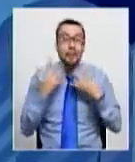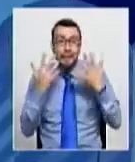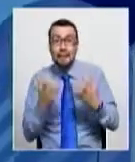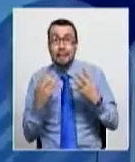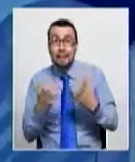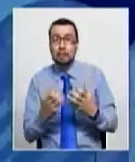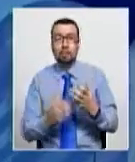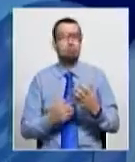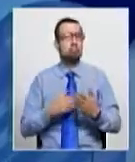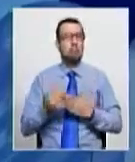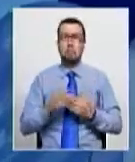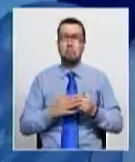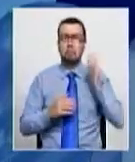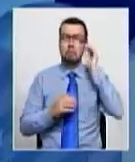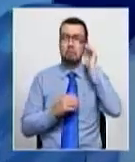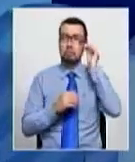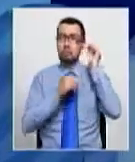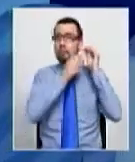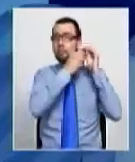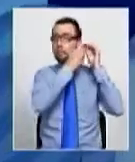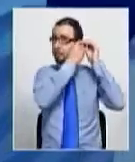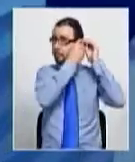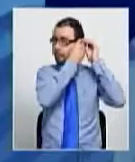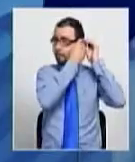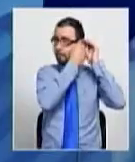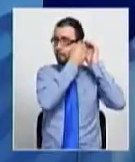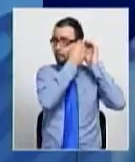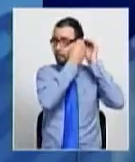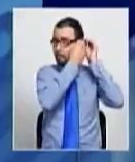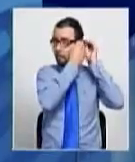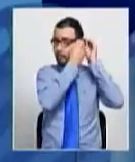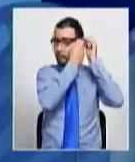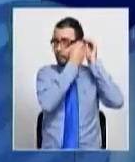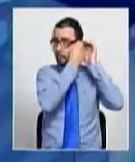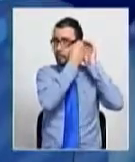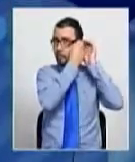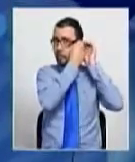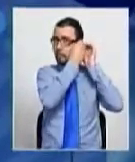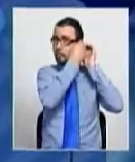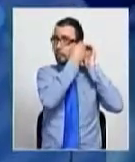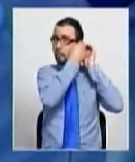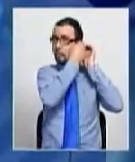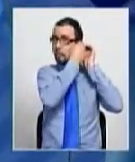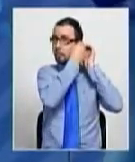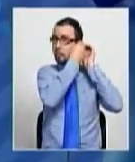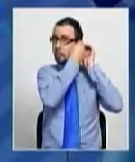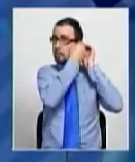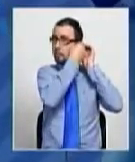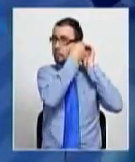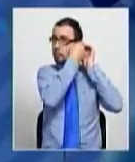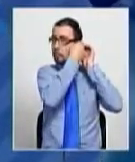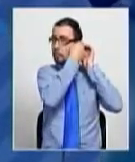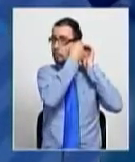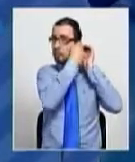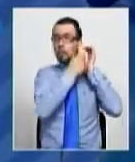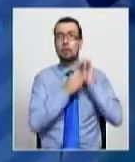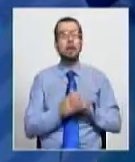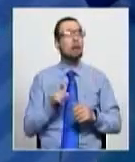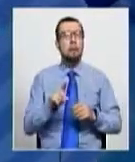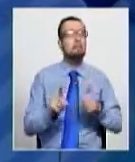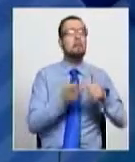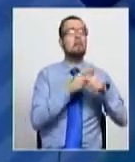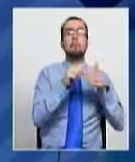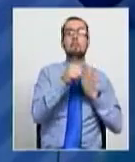repito independientemente de este tema de los diálogos con las farc es un primer programa que se va a realizar se llama cuentos de niños